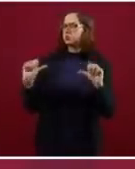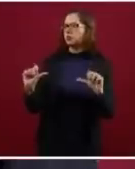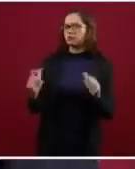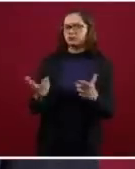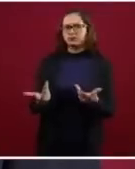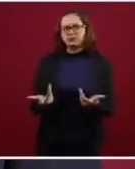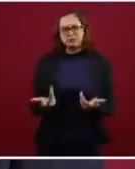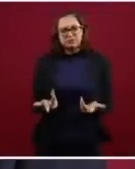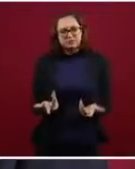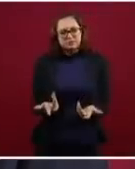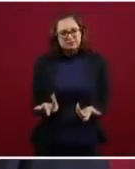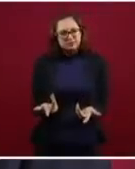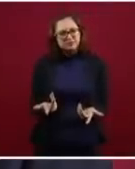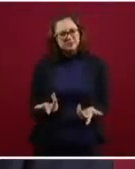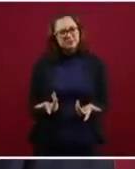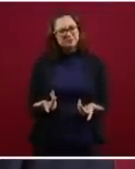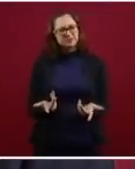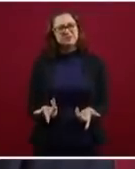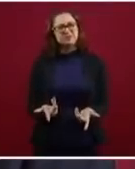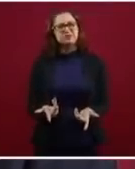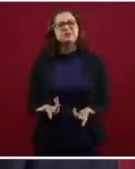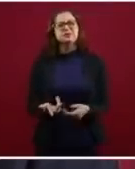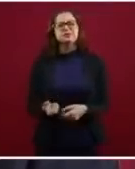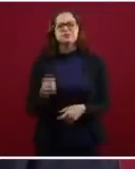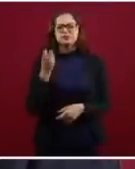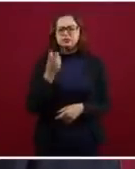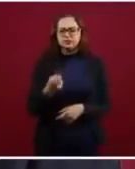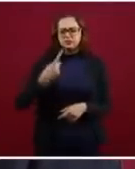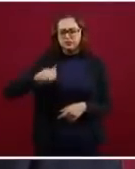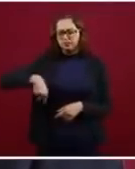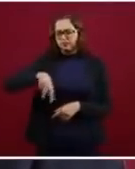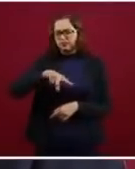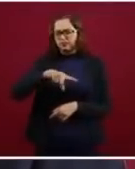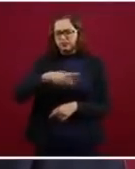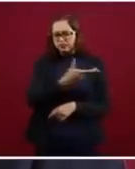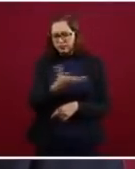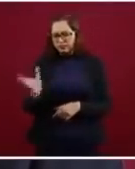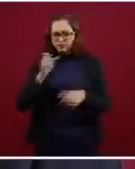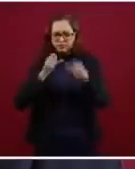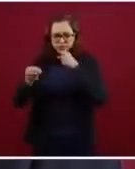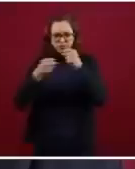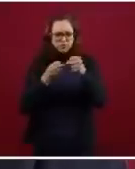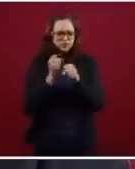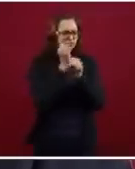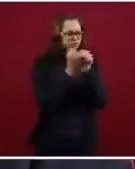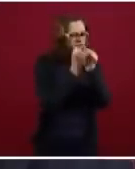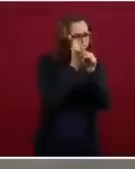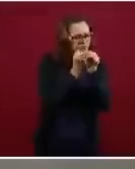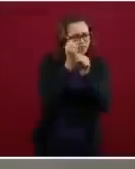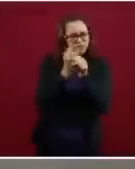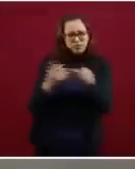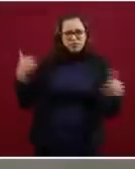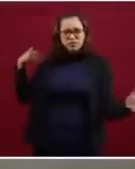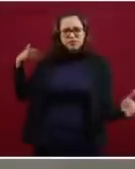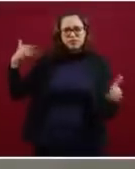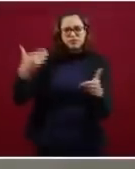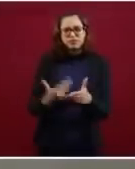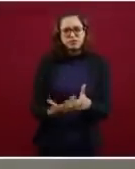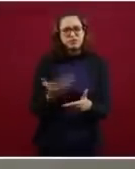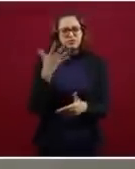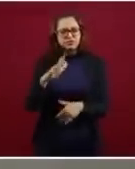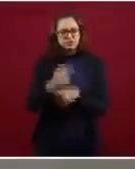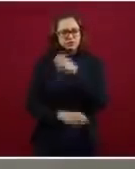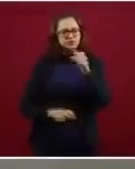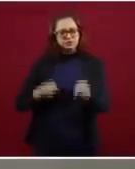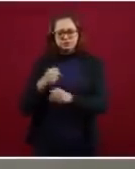Eso es parte de las investigaciones periodísticas que se han hecho de 10 años